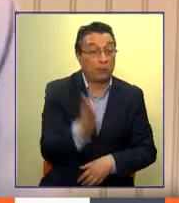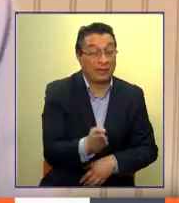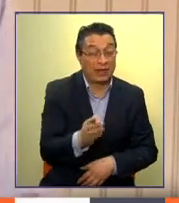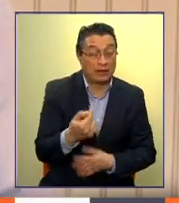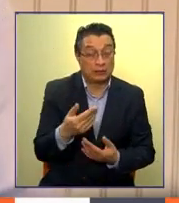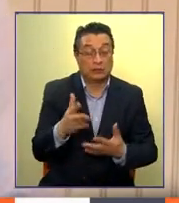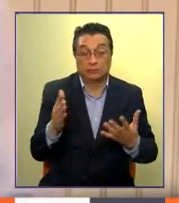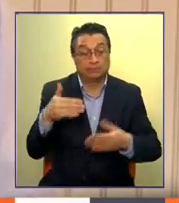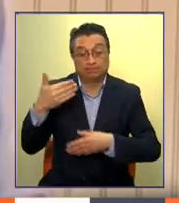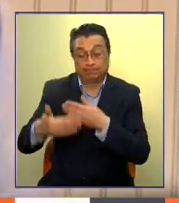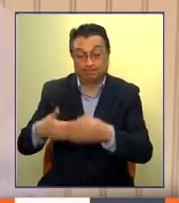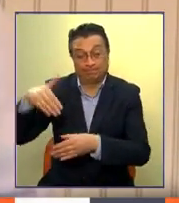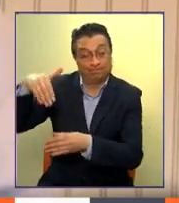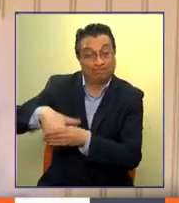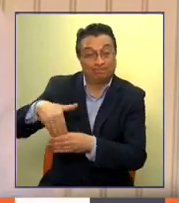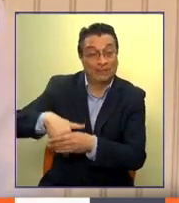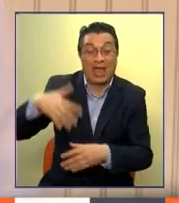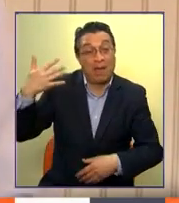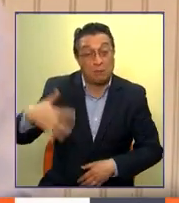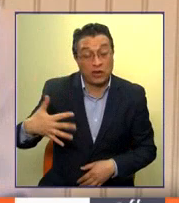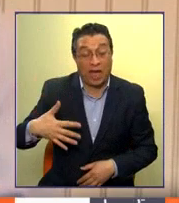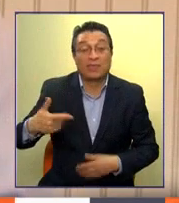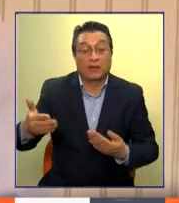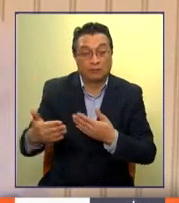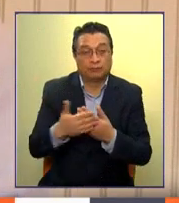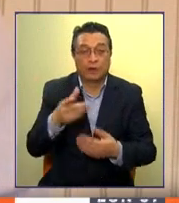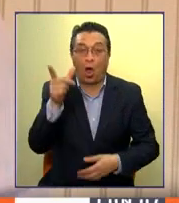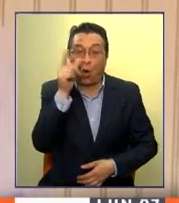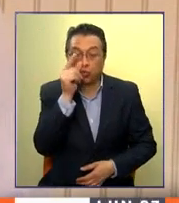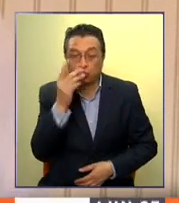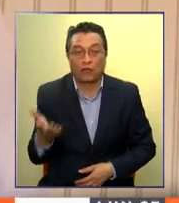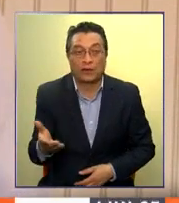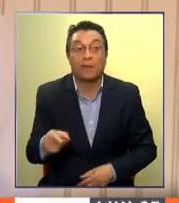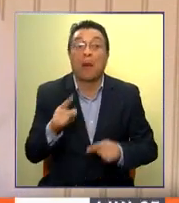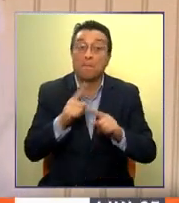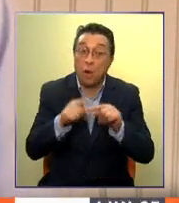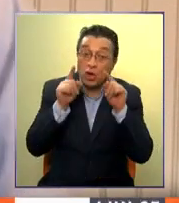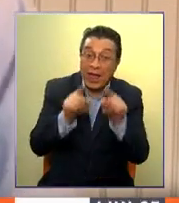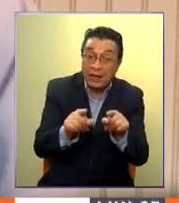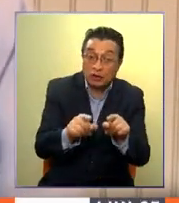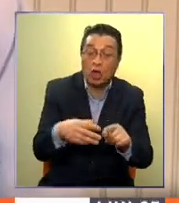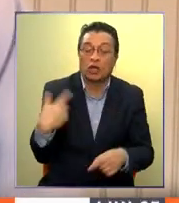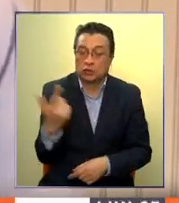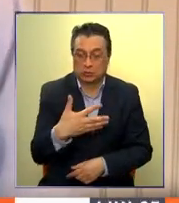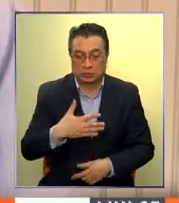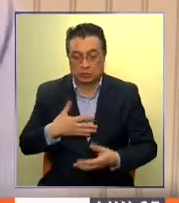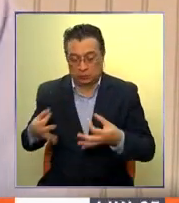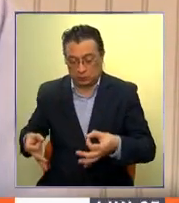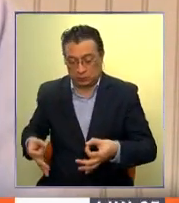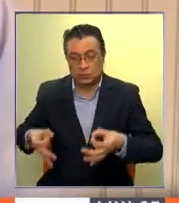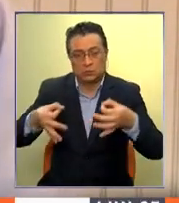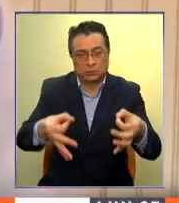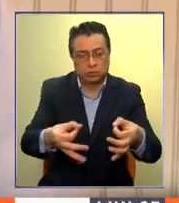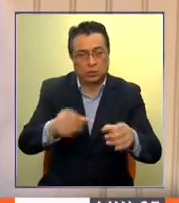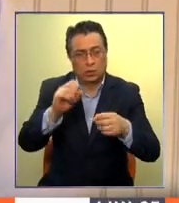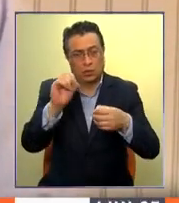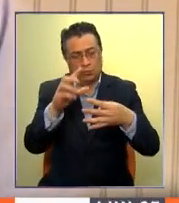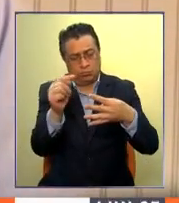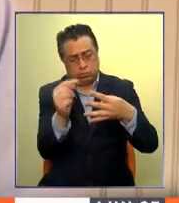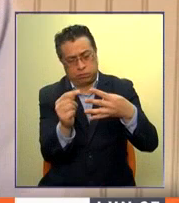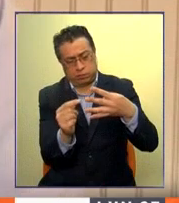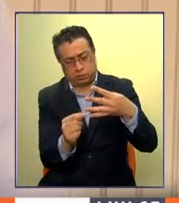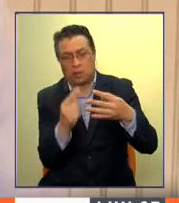democrático tan importante como el plebiscito del mes de octubre es por eso que hemos entregado una serie de parámetros y